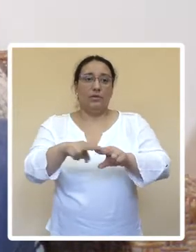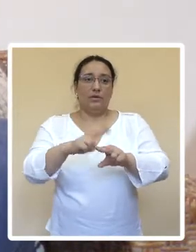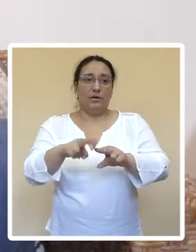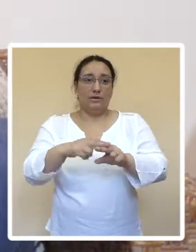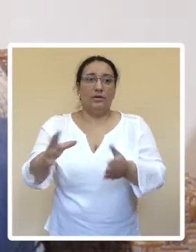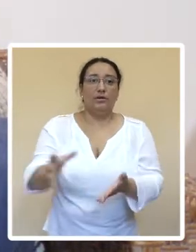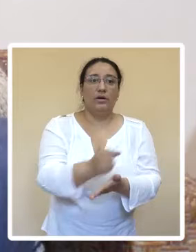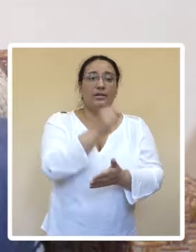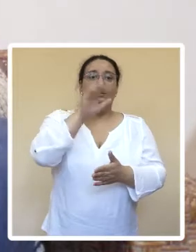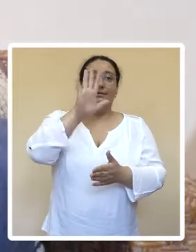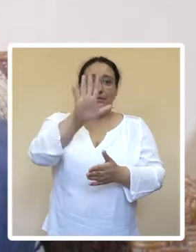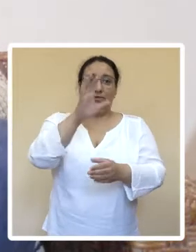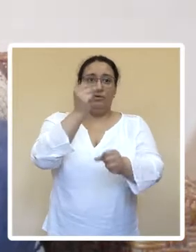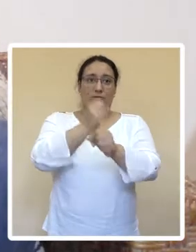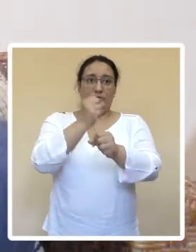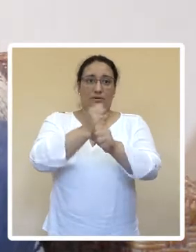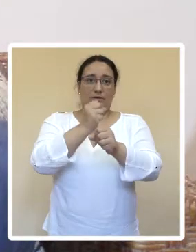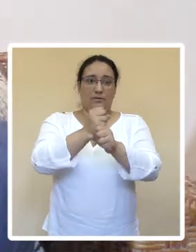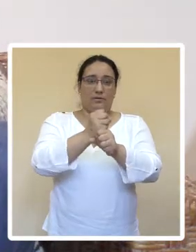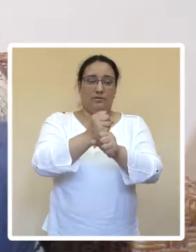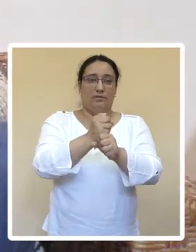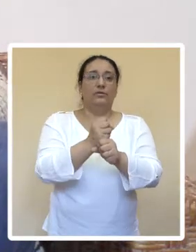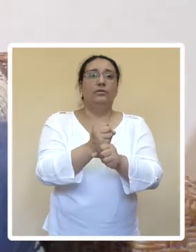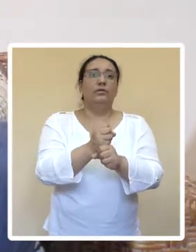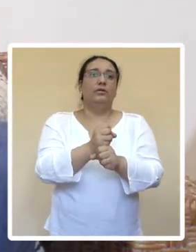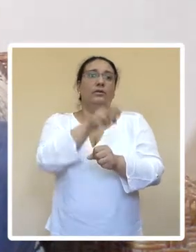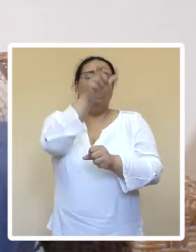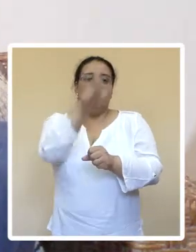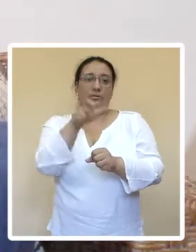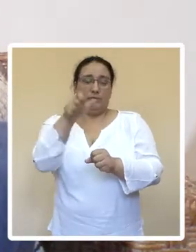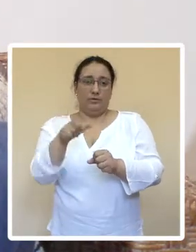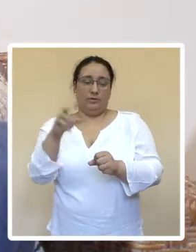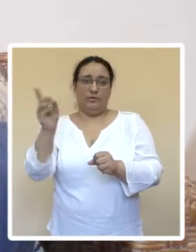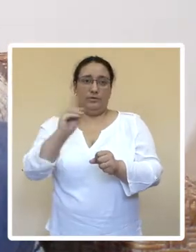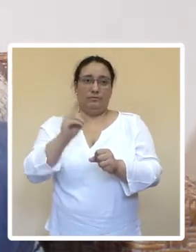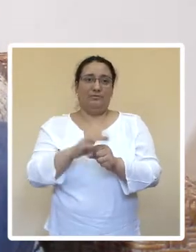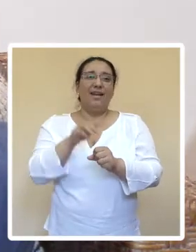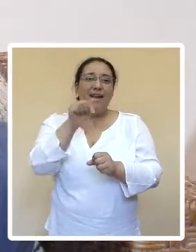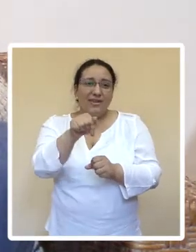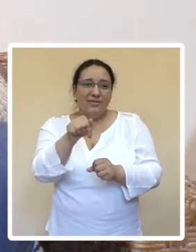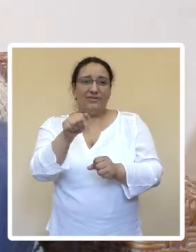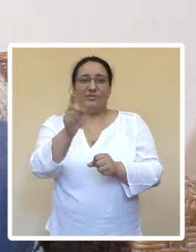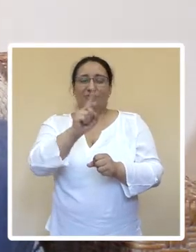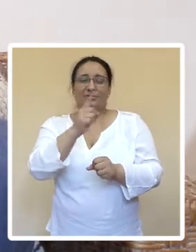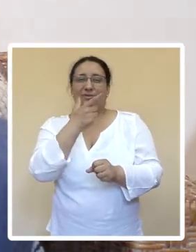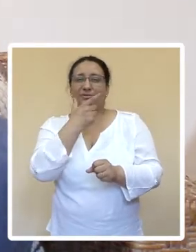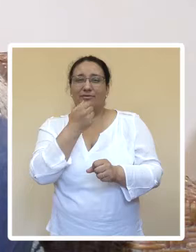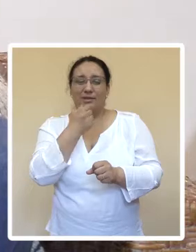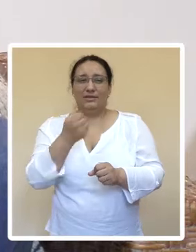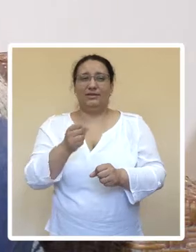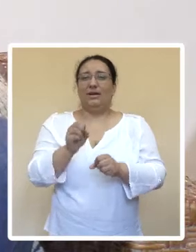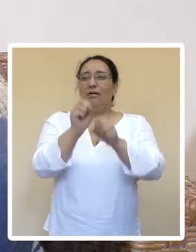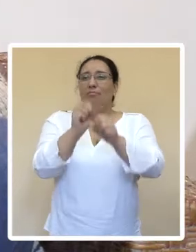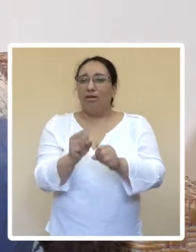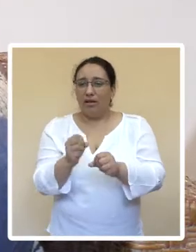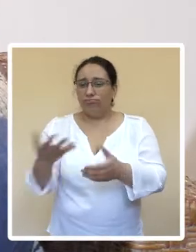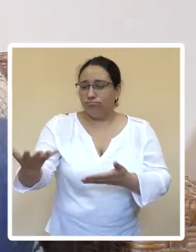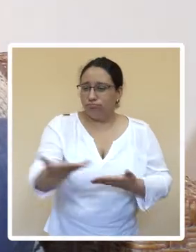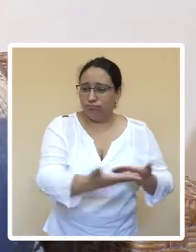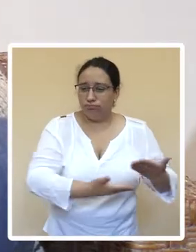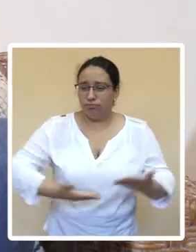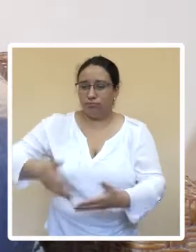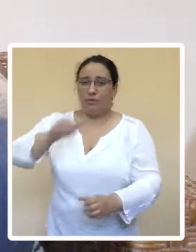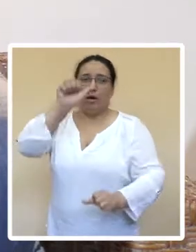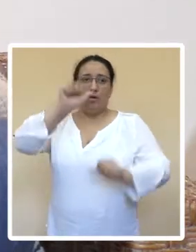Ya dentro de esas colocaciones, no ha sido una tarea fácil poder intermediar con las empresas, ya